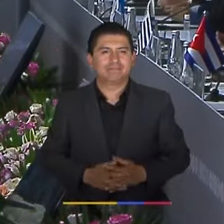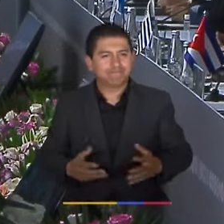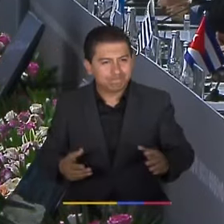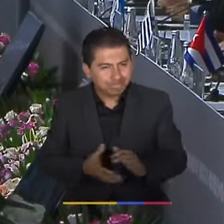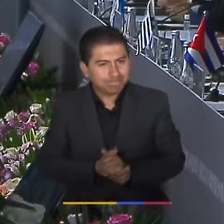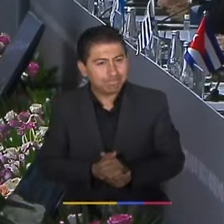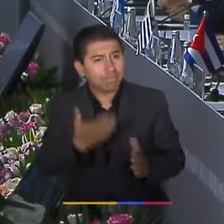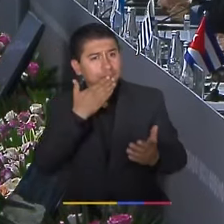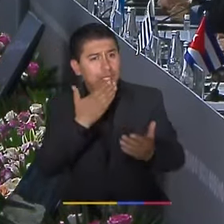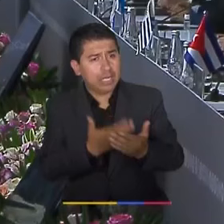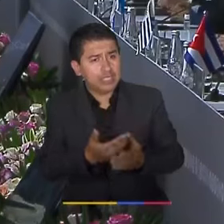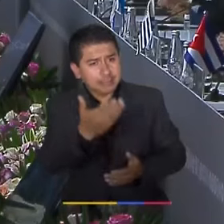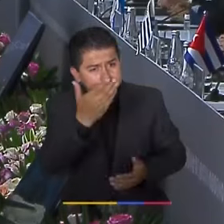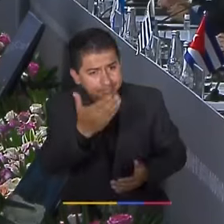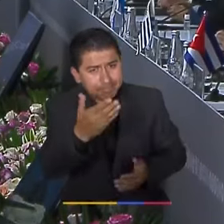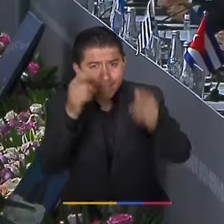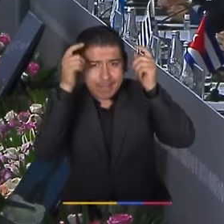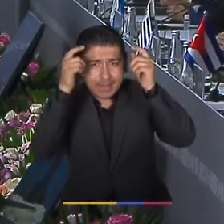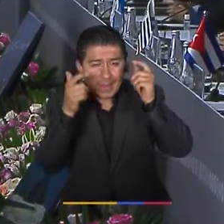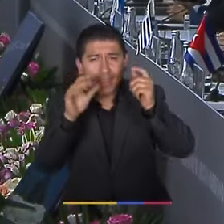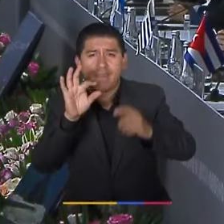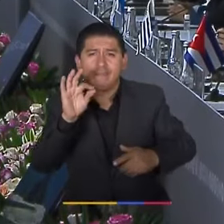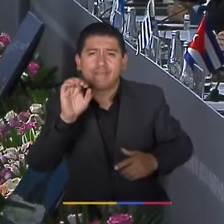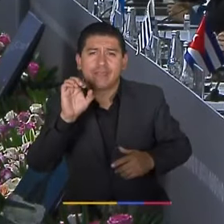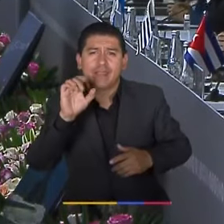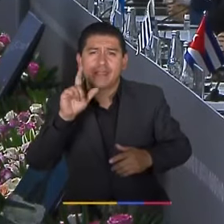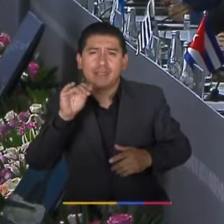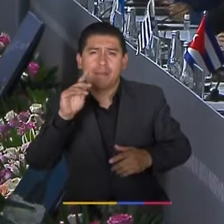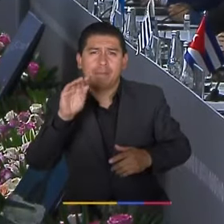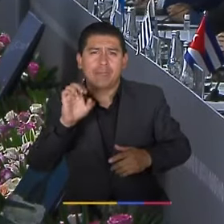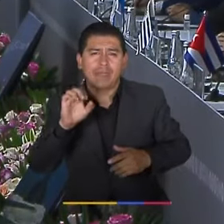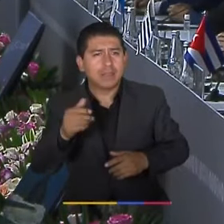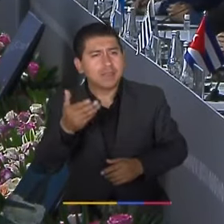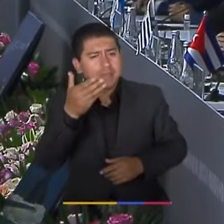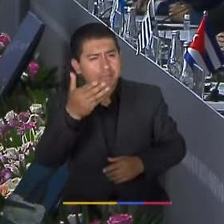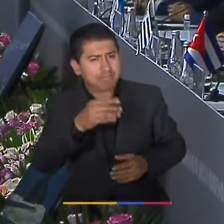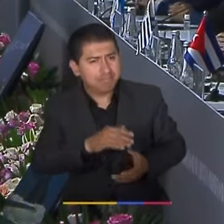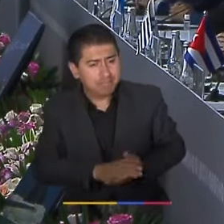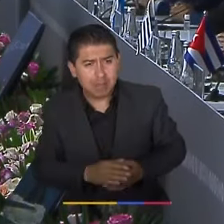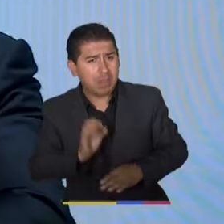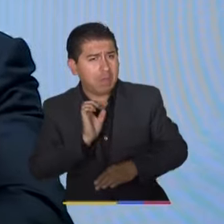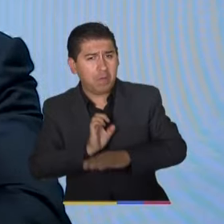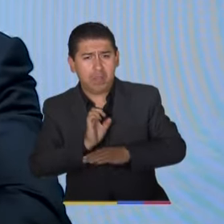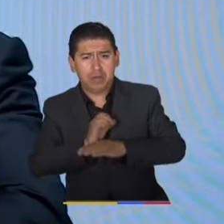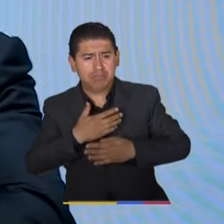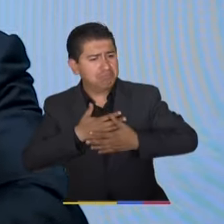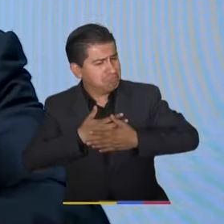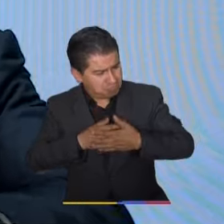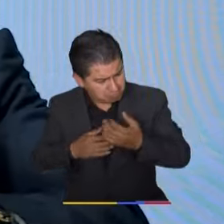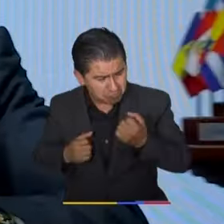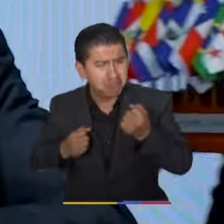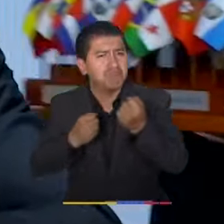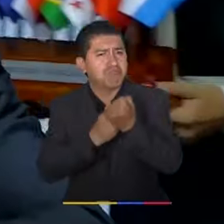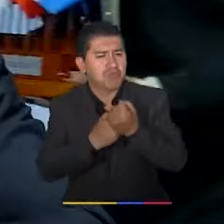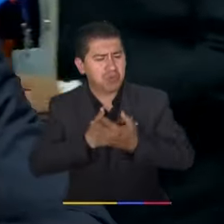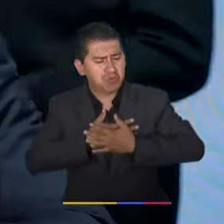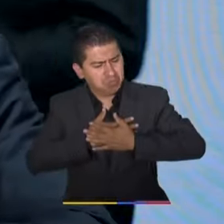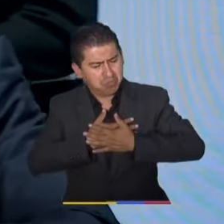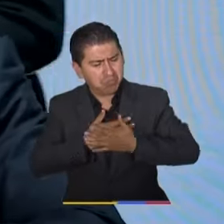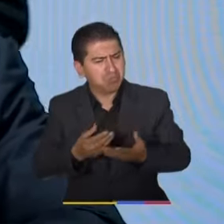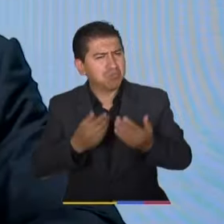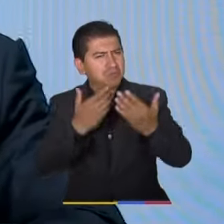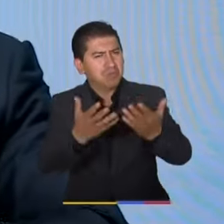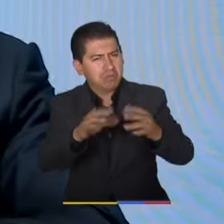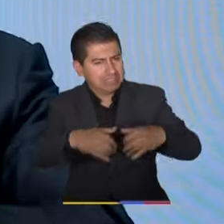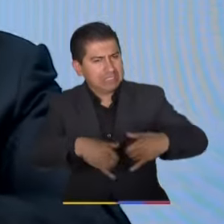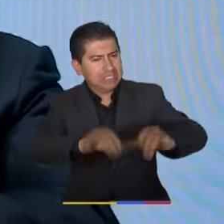Agradezco a su majestad, el rey Felipe, por sus palabras. Ecuador estará honrado en apoyar a España en el ejercicio de la presidencia pro tempore